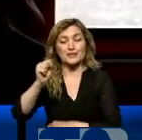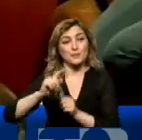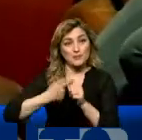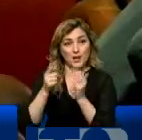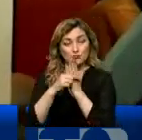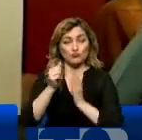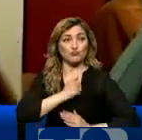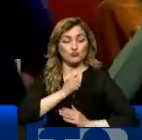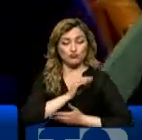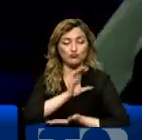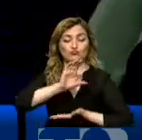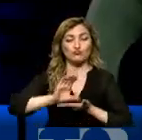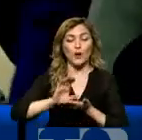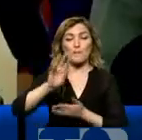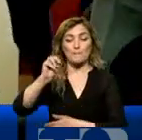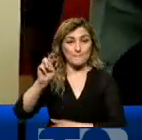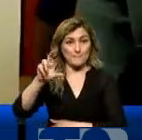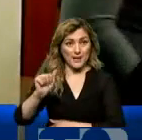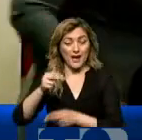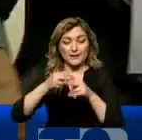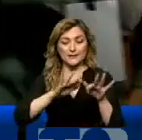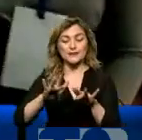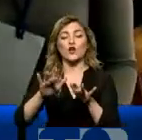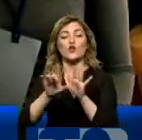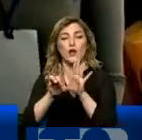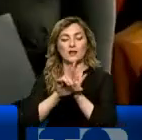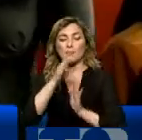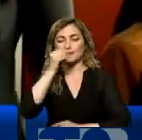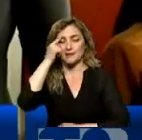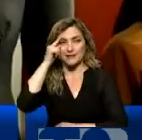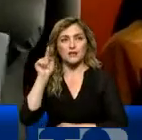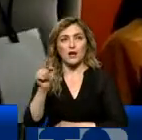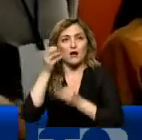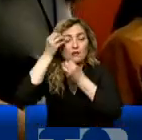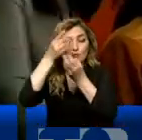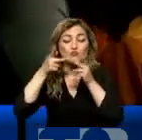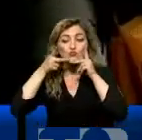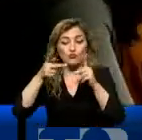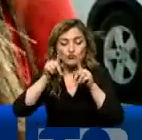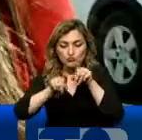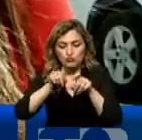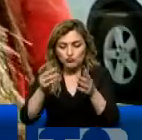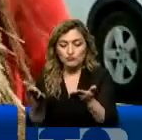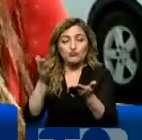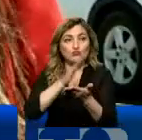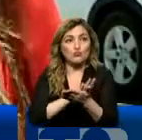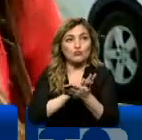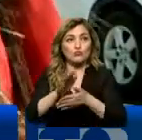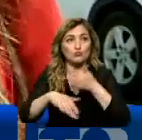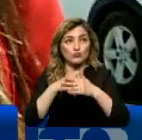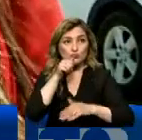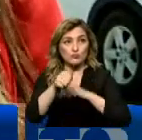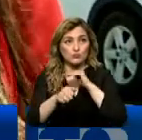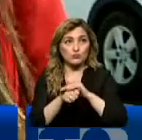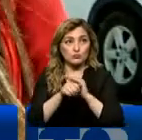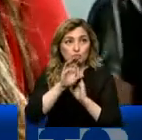de la presidencia, Alexis Mera. A pesar de que la audiencia es pública y de que la información se encuentra en el expediente, se declaró reservada por